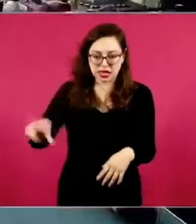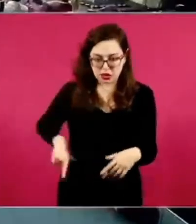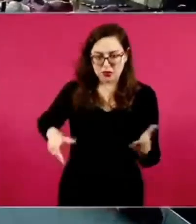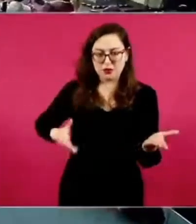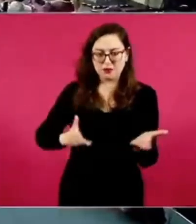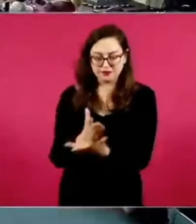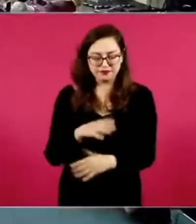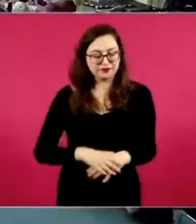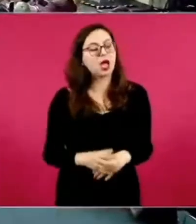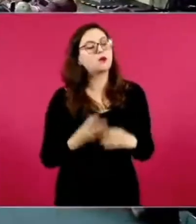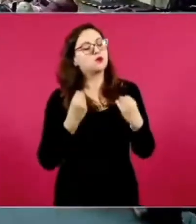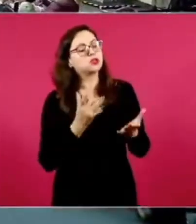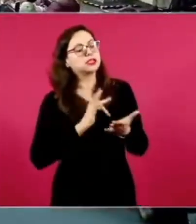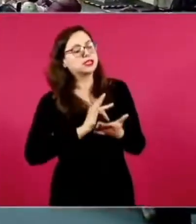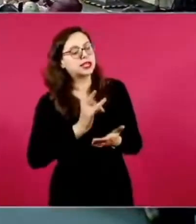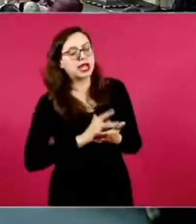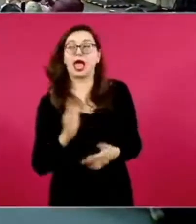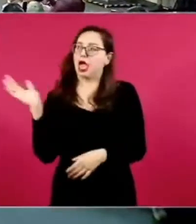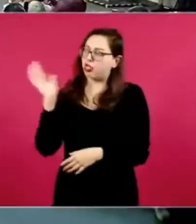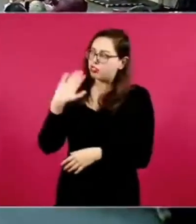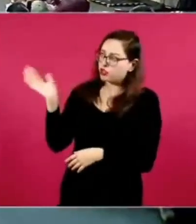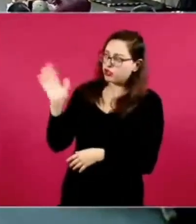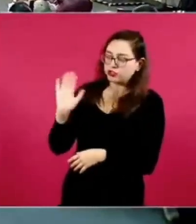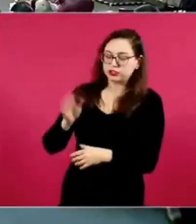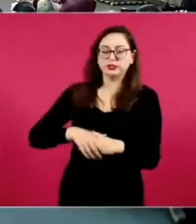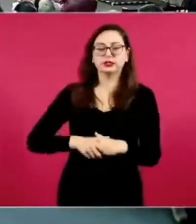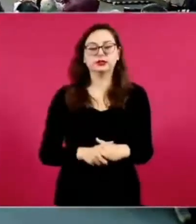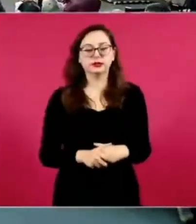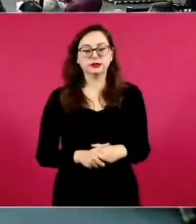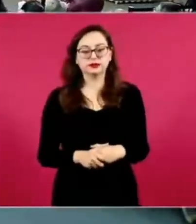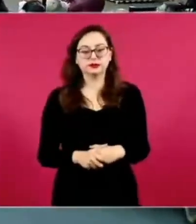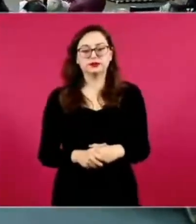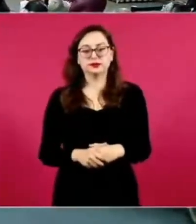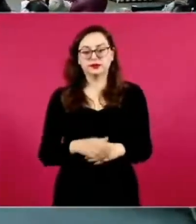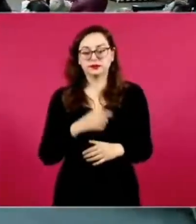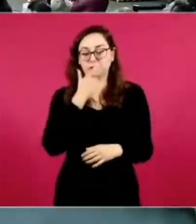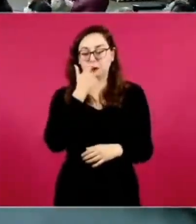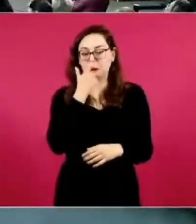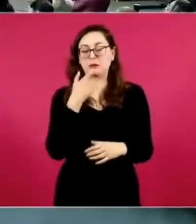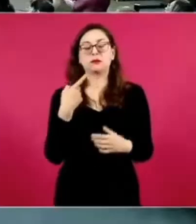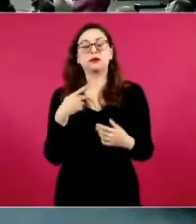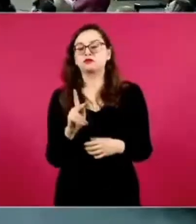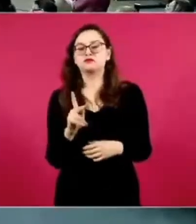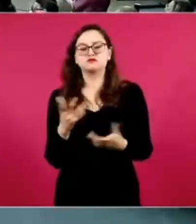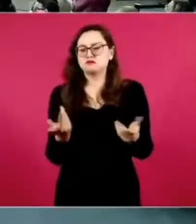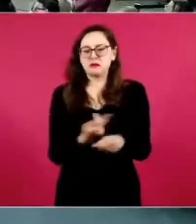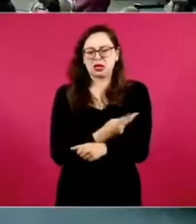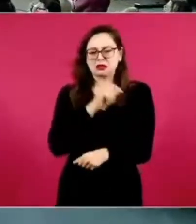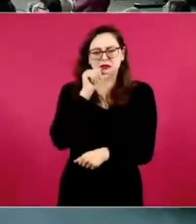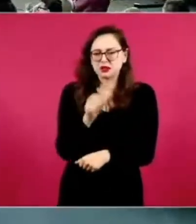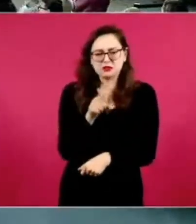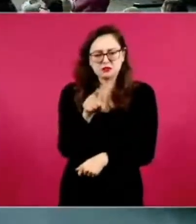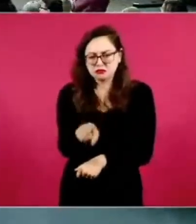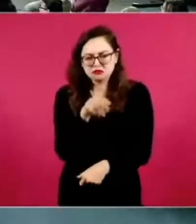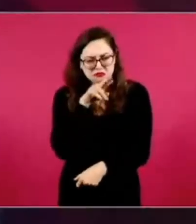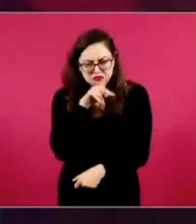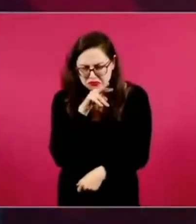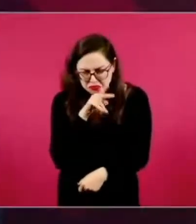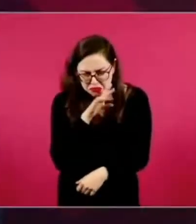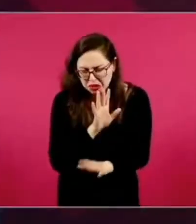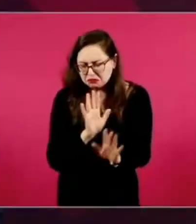Adiós, adiós. Bueno, pero no te preocupes de nada. O sea, qué